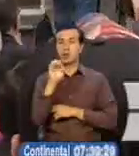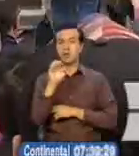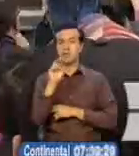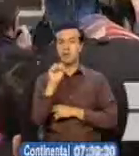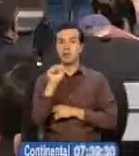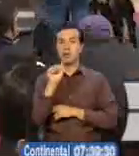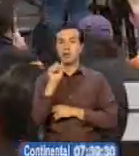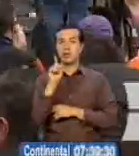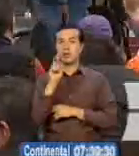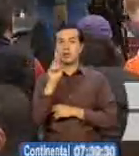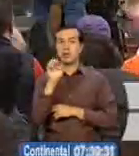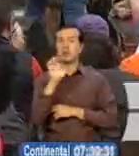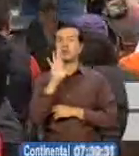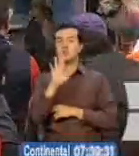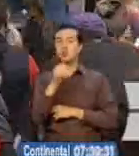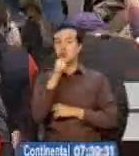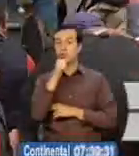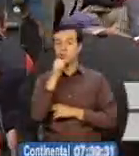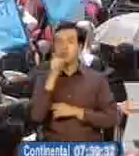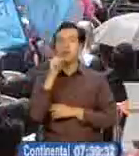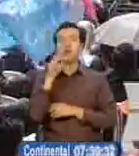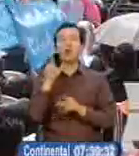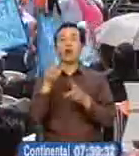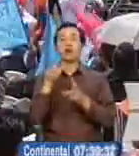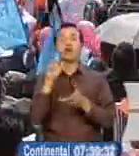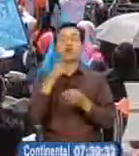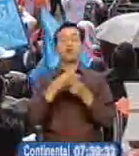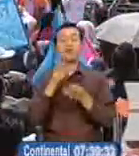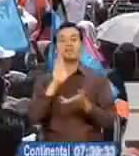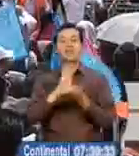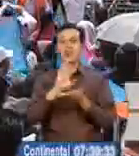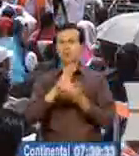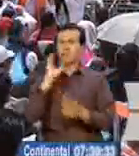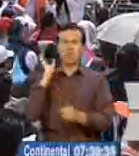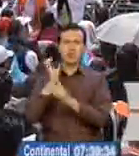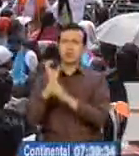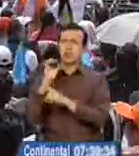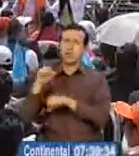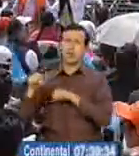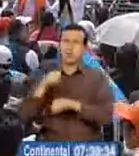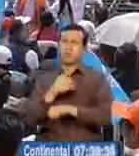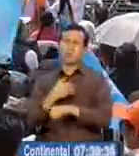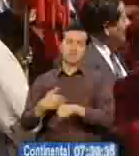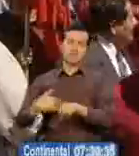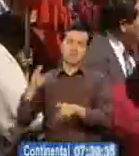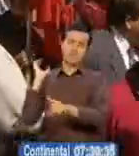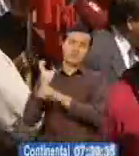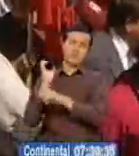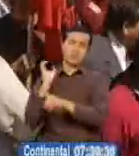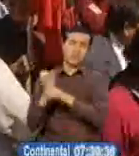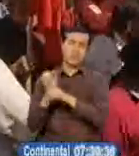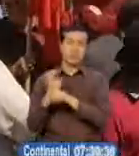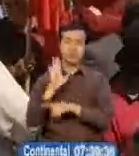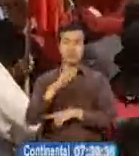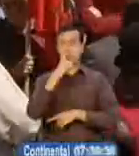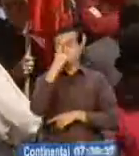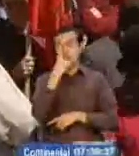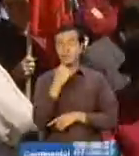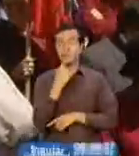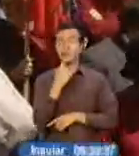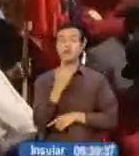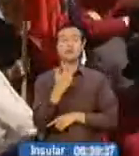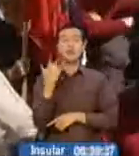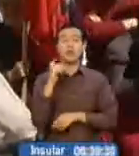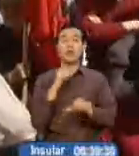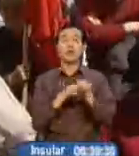actualmente mantiene un espacio de opinión en Radio Centro, en el cual critica abiertamente la gestión del actual gobierno. Según su perfil, se desempeñó